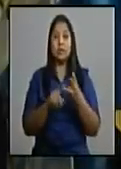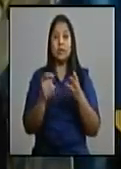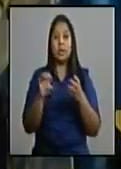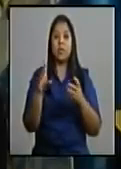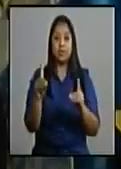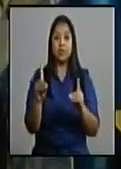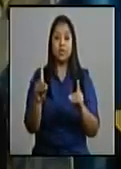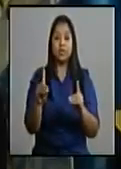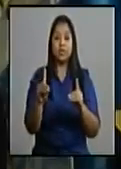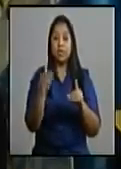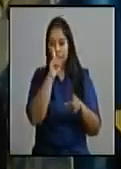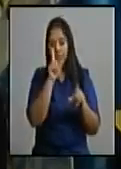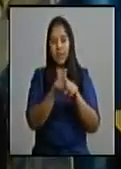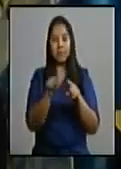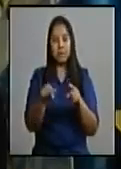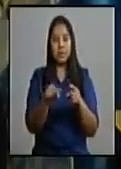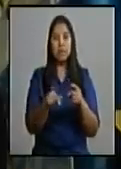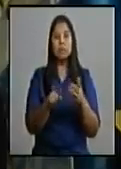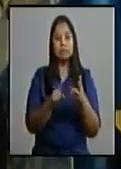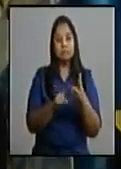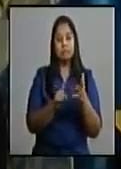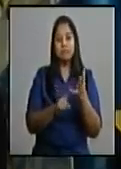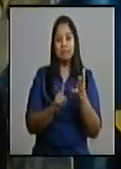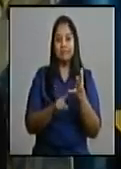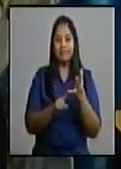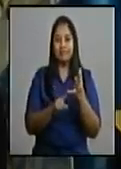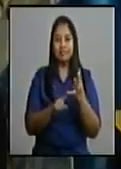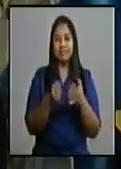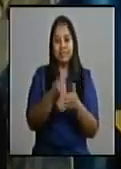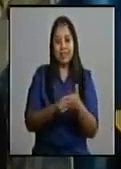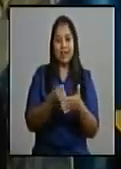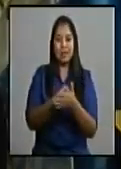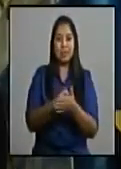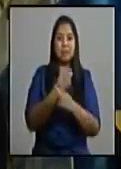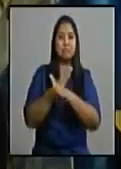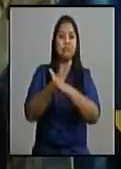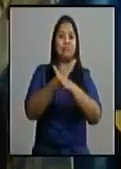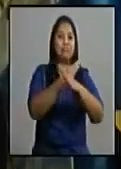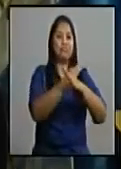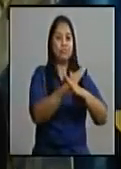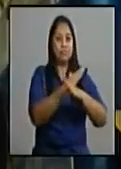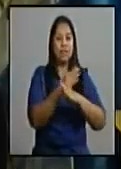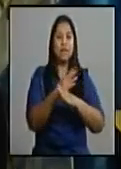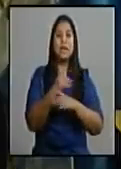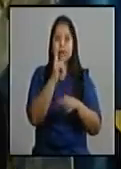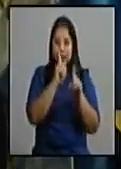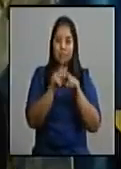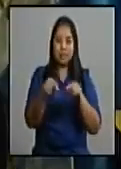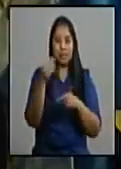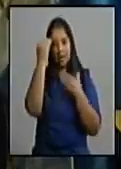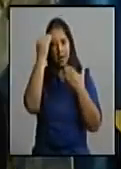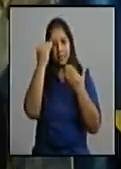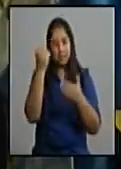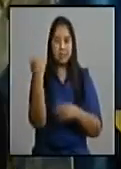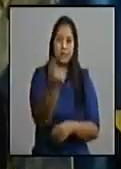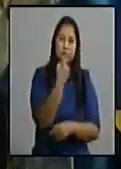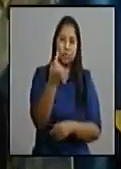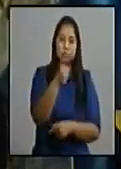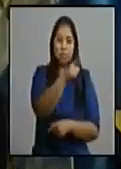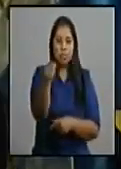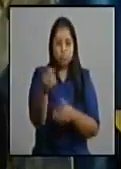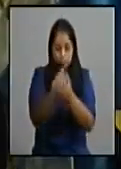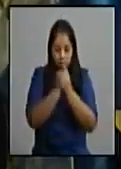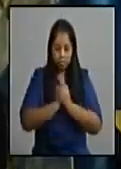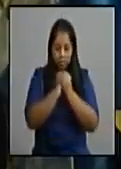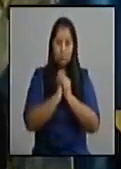educación, y por supuesto, sin olvidarnos del combate a la inseguridad. Gracias a todos por sus oraciones, por